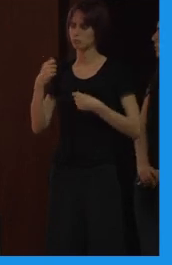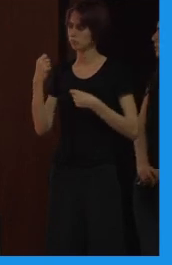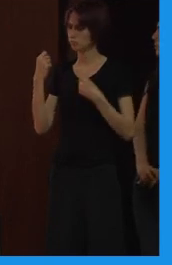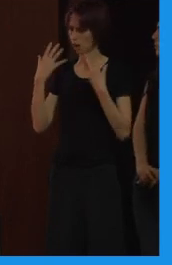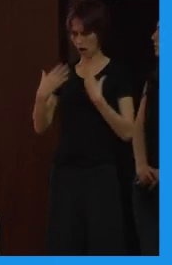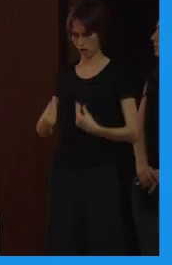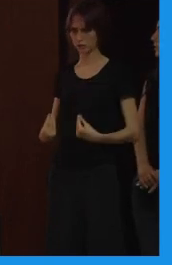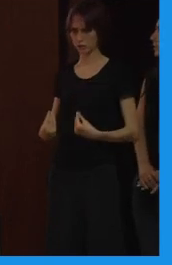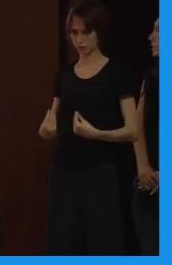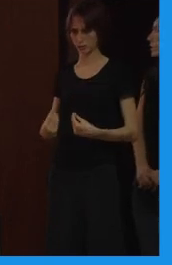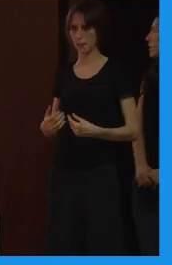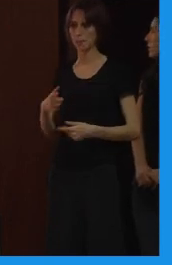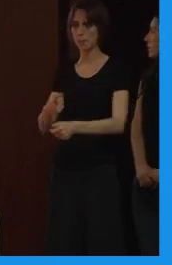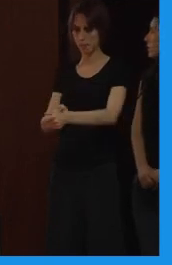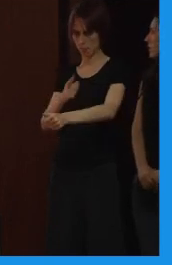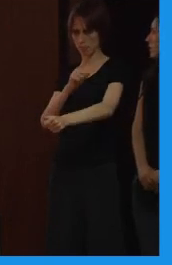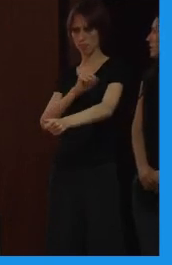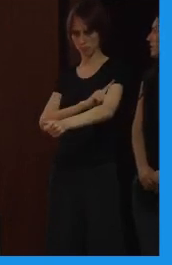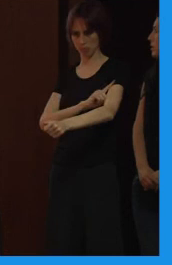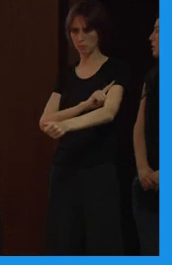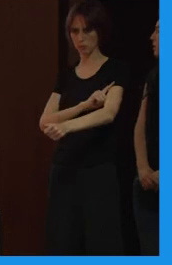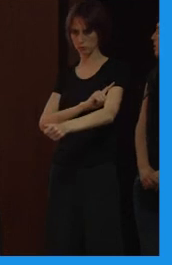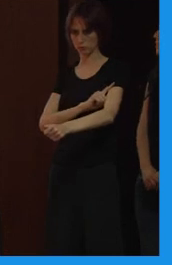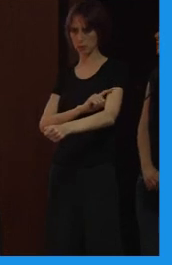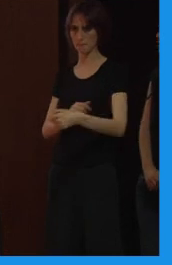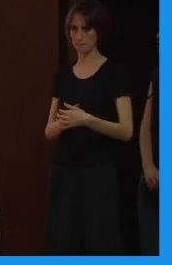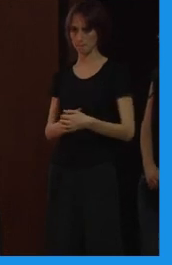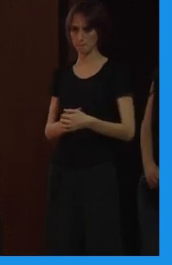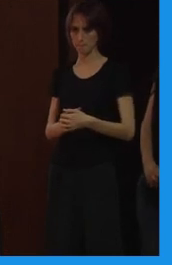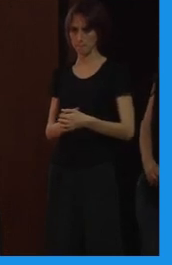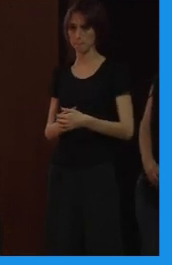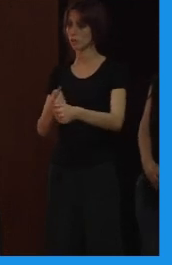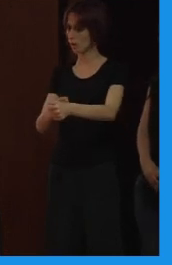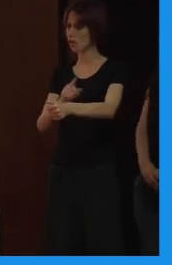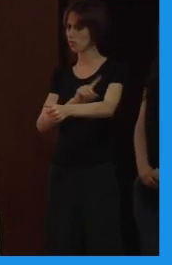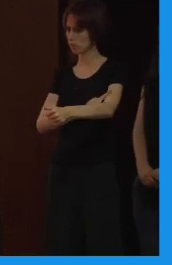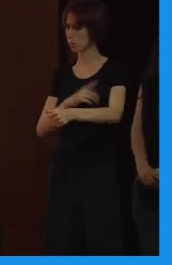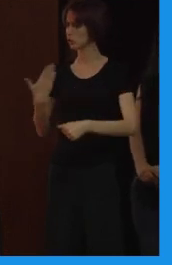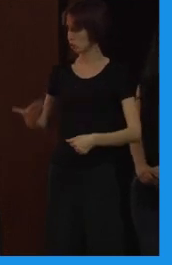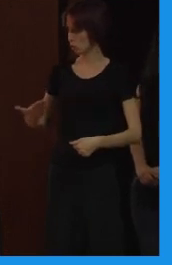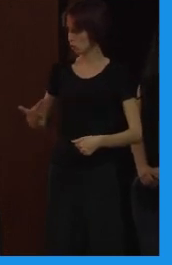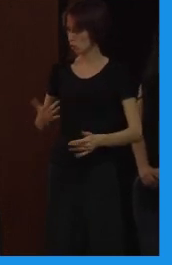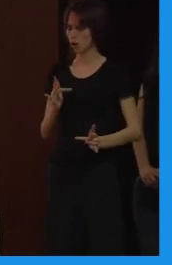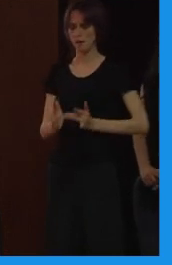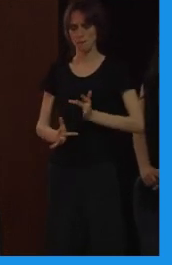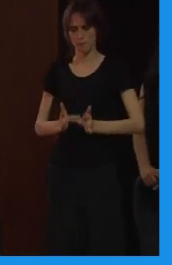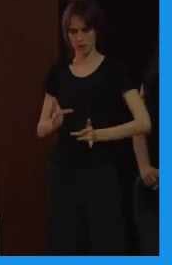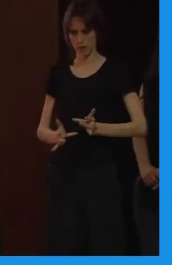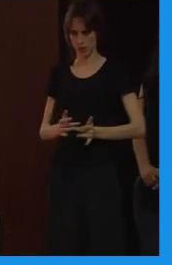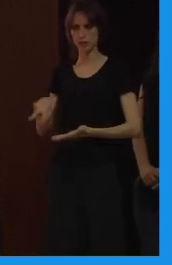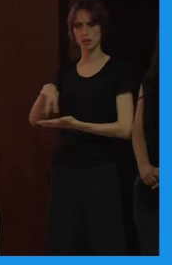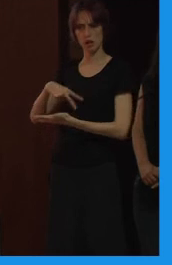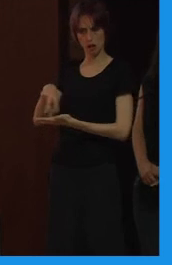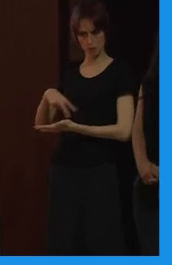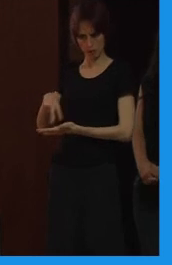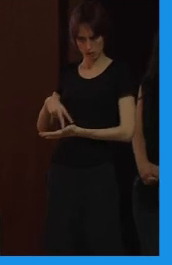nadar, bicicleta, bailar 5 veces a la semana. Si no podéis 5 veces a la semana, media hora,